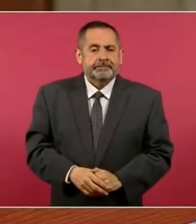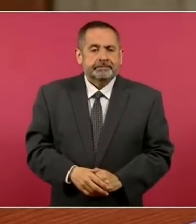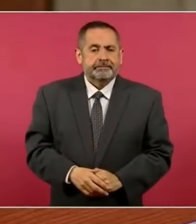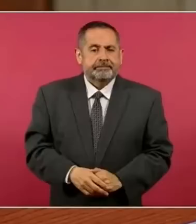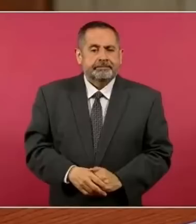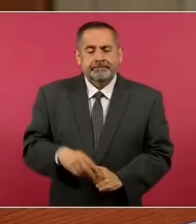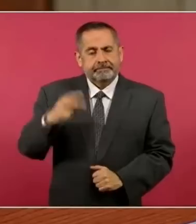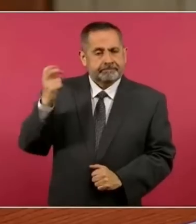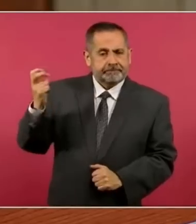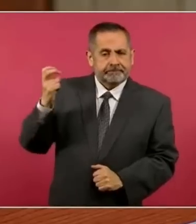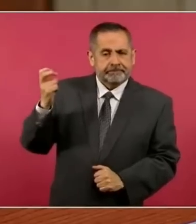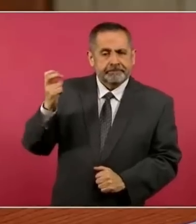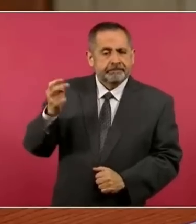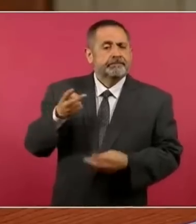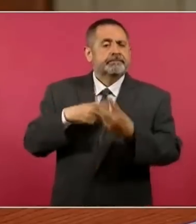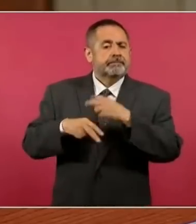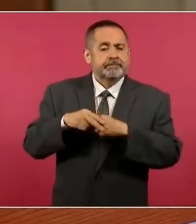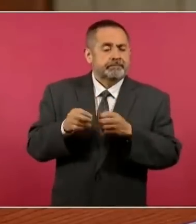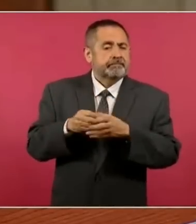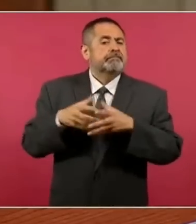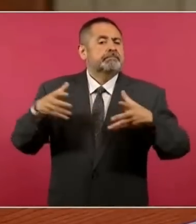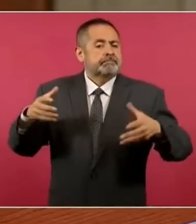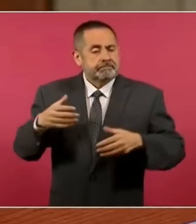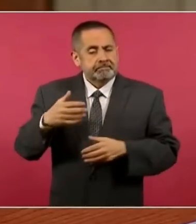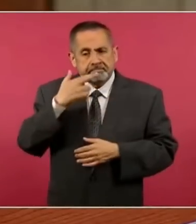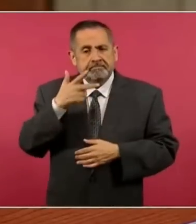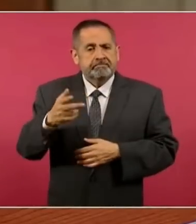Esto es el crecimiento.